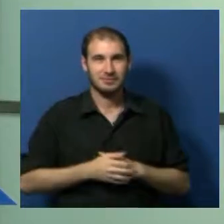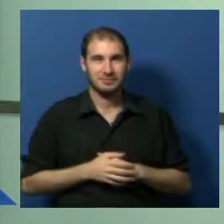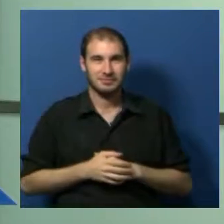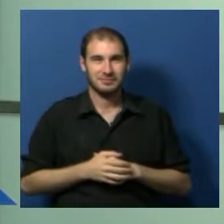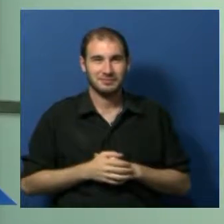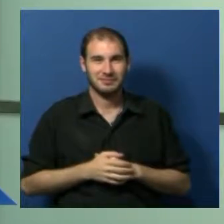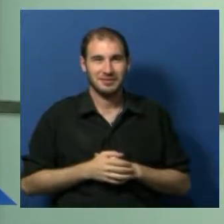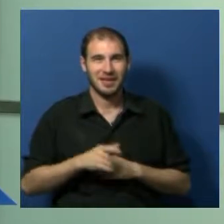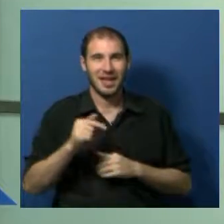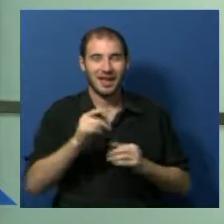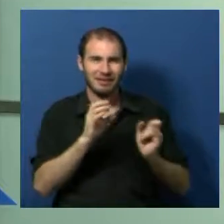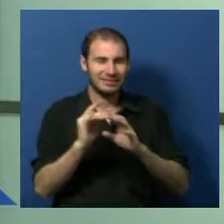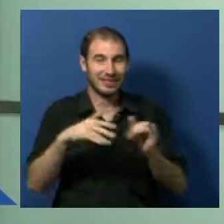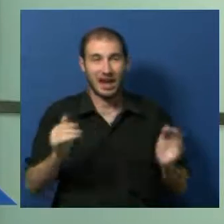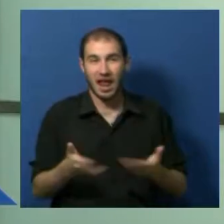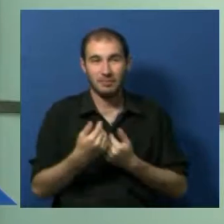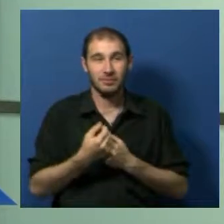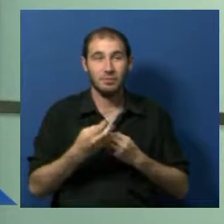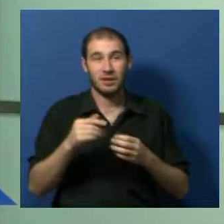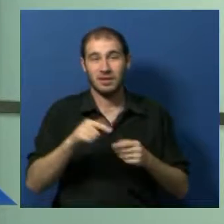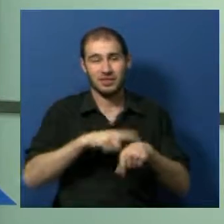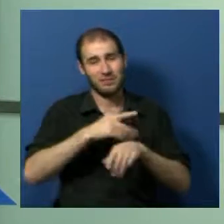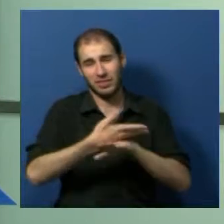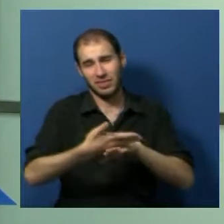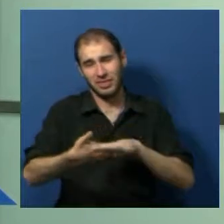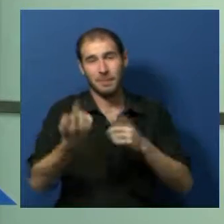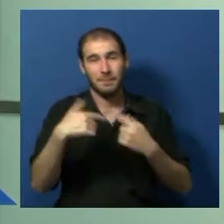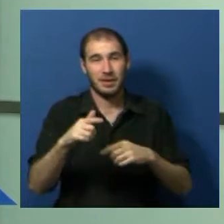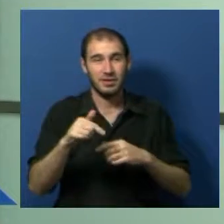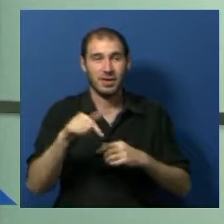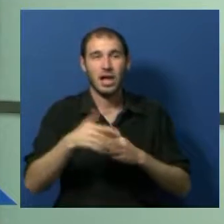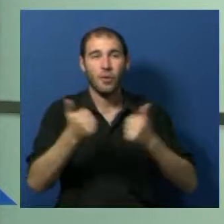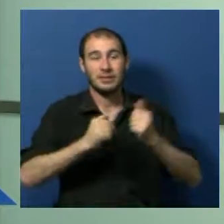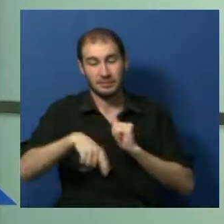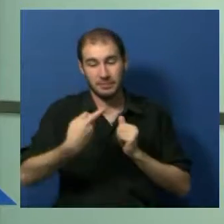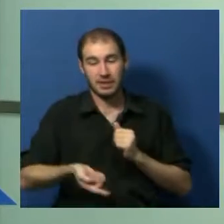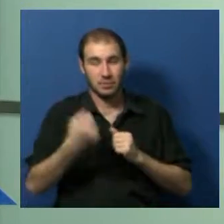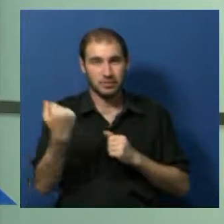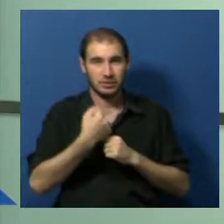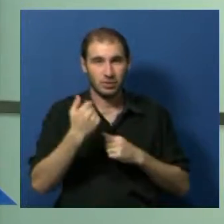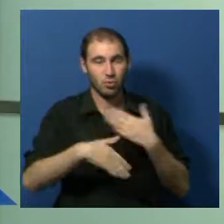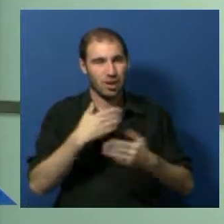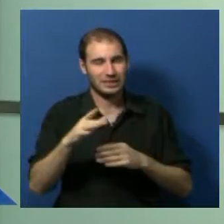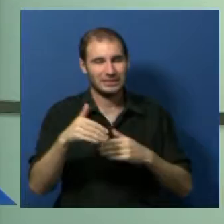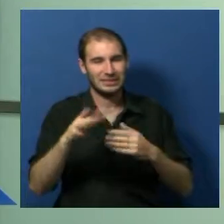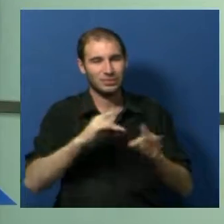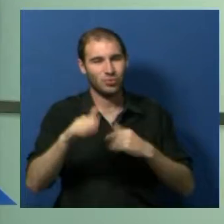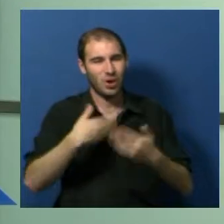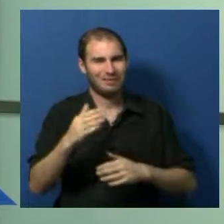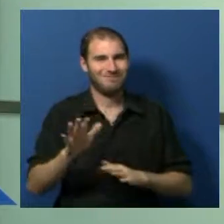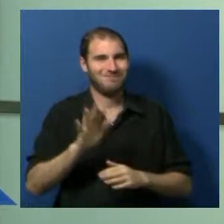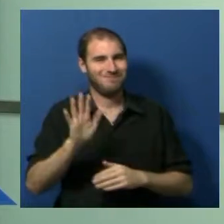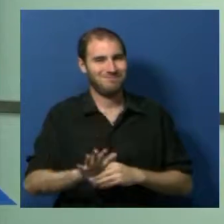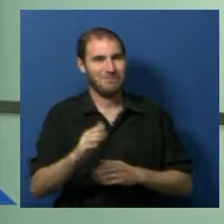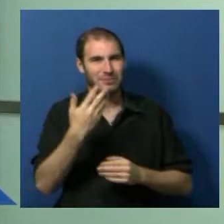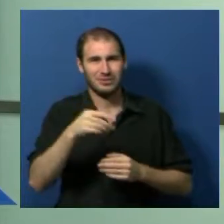bueno, un poquito haciendo un análisis rápido, porque ya pasó mucho tiempo, pero es válido para lo que es el partido de mañana. No jugó muy bien la selección, ya todo el